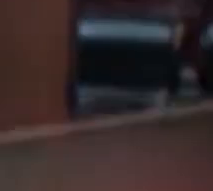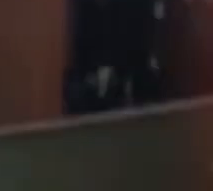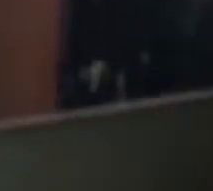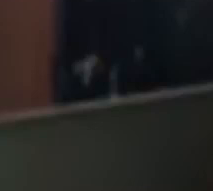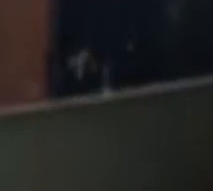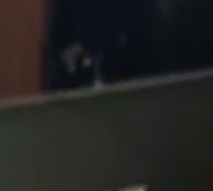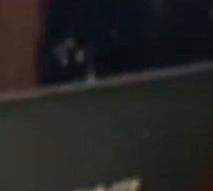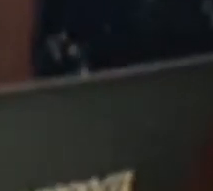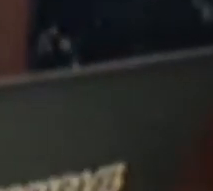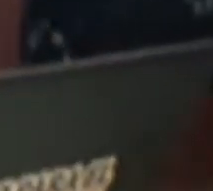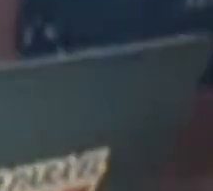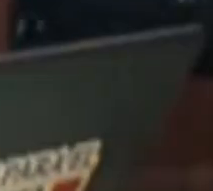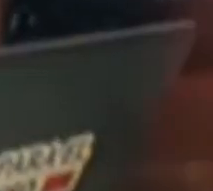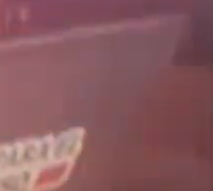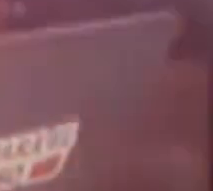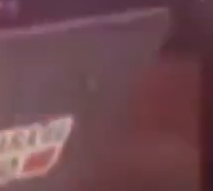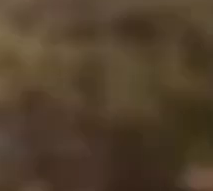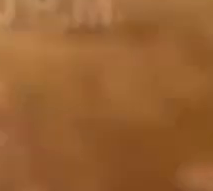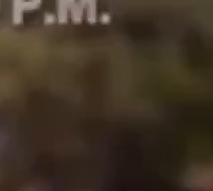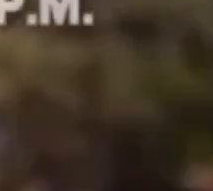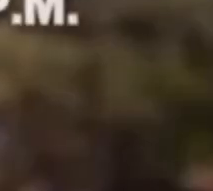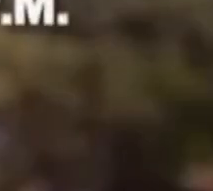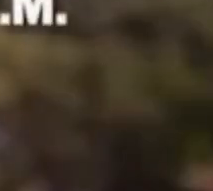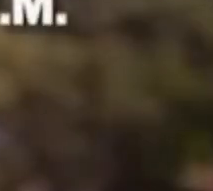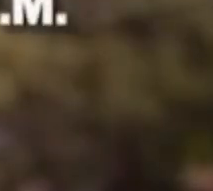central, desde las 8 de la noche.